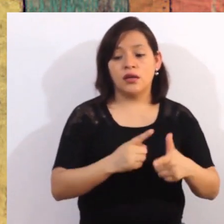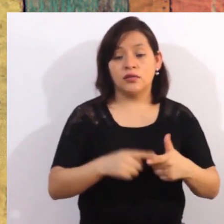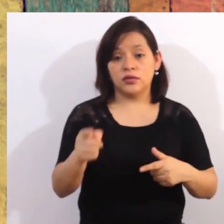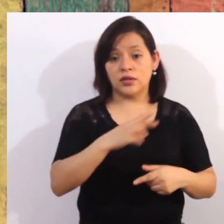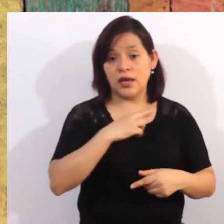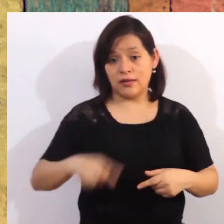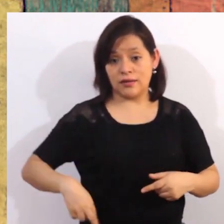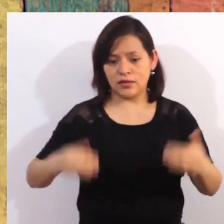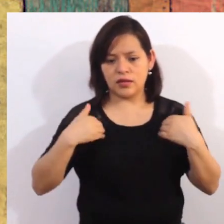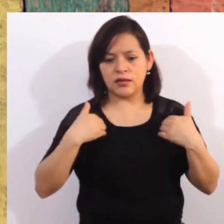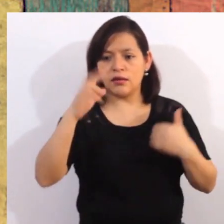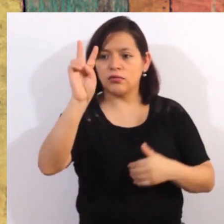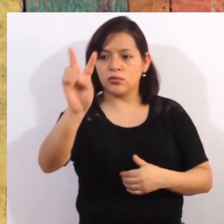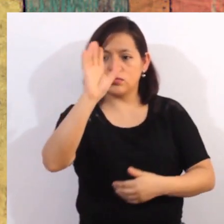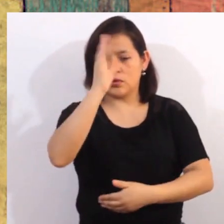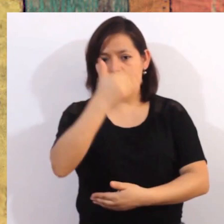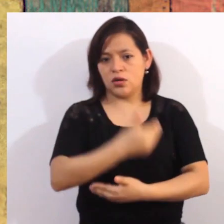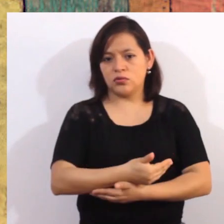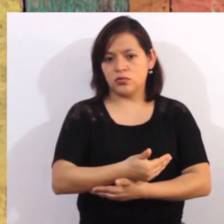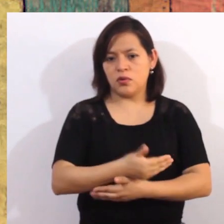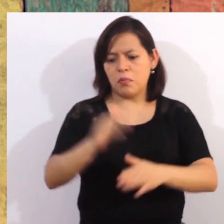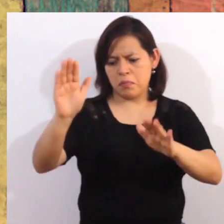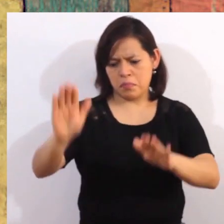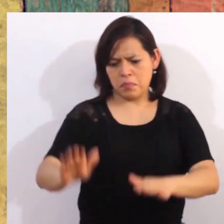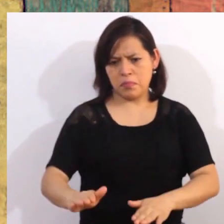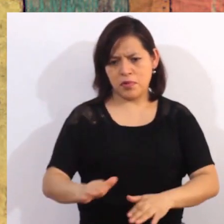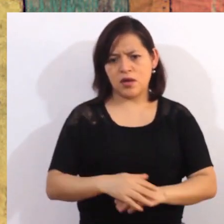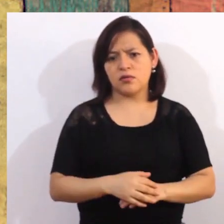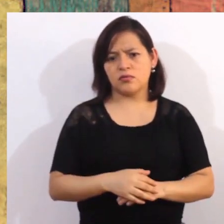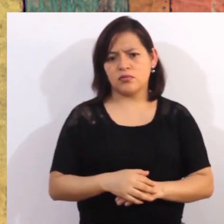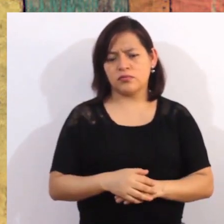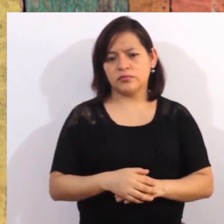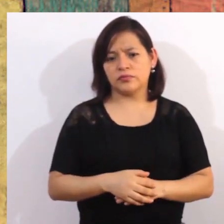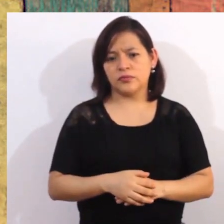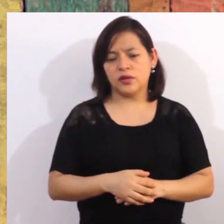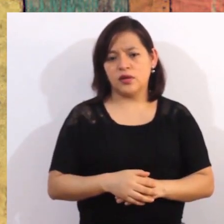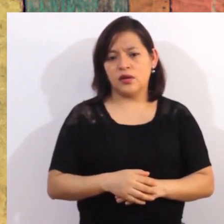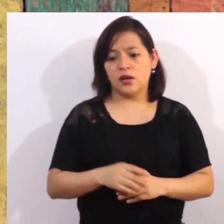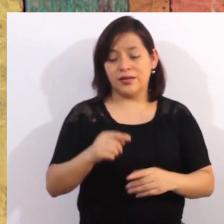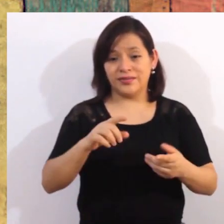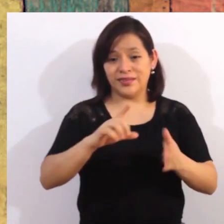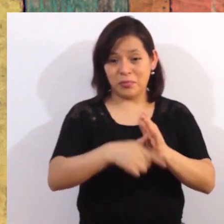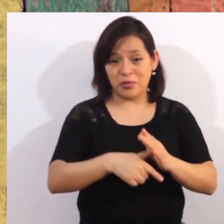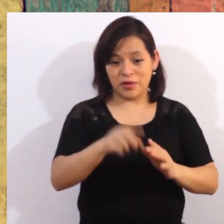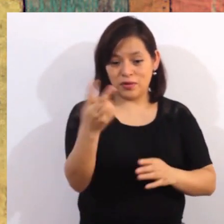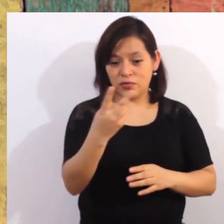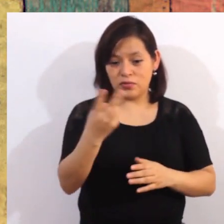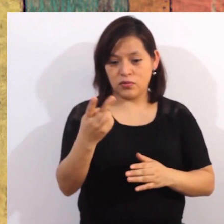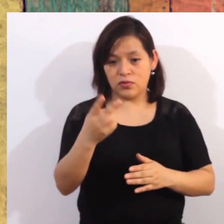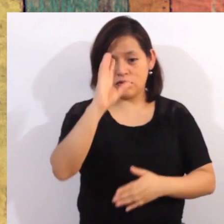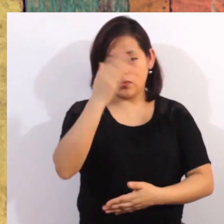tuvo 2 hijos muy pequeños, que ellos finalmente fueron asesinados como efecto de la